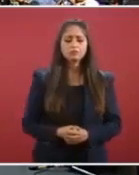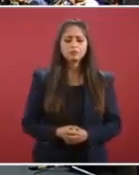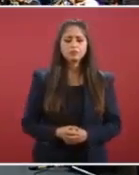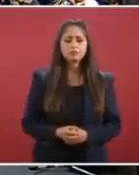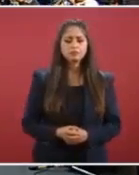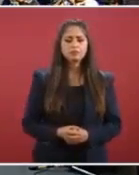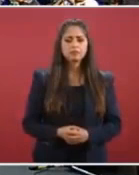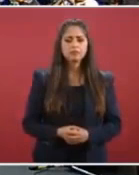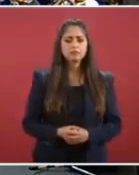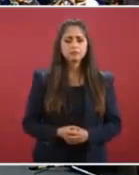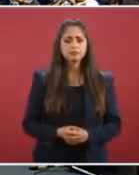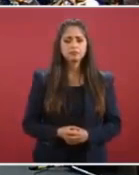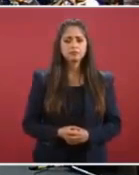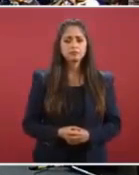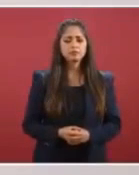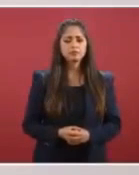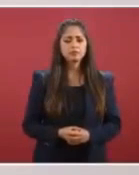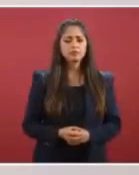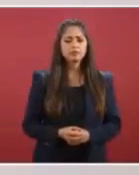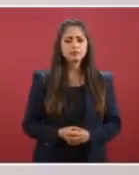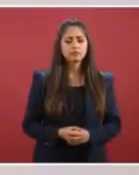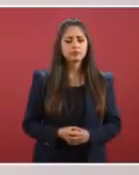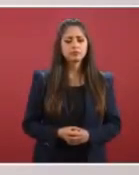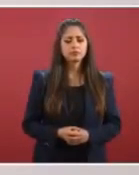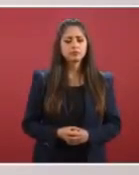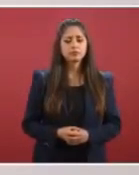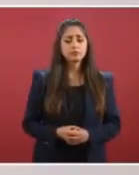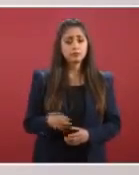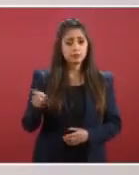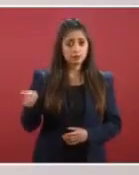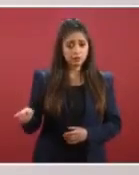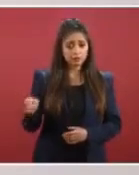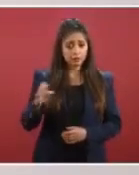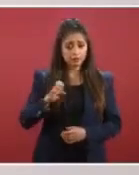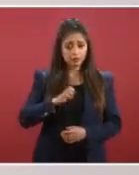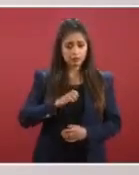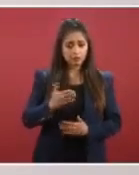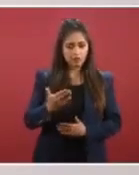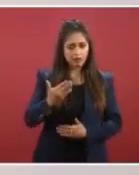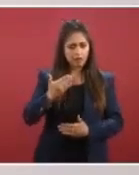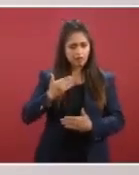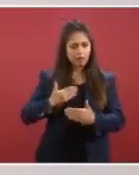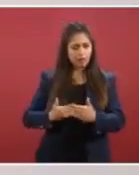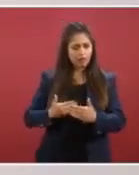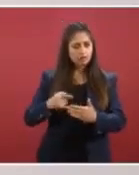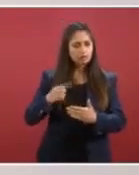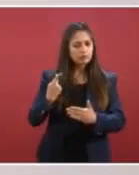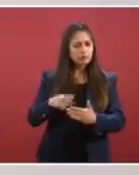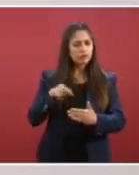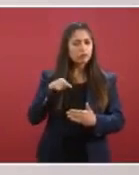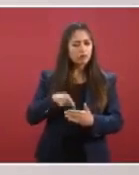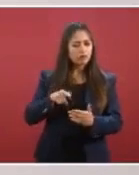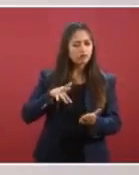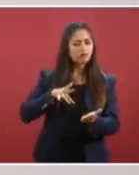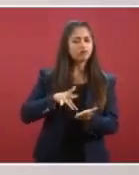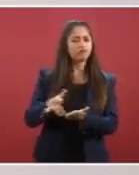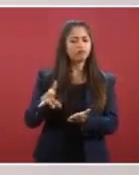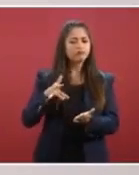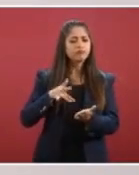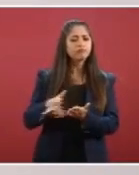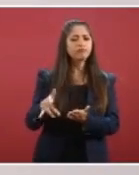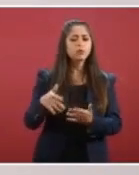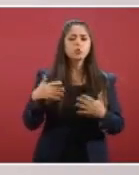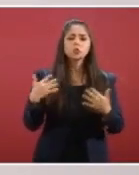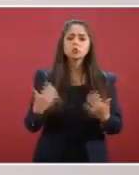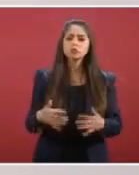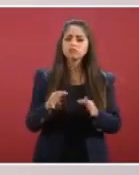están atrás, pero resultan fundamentales